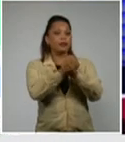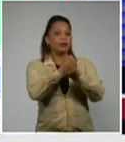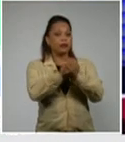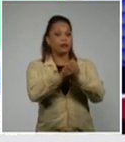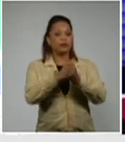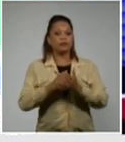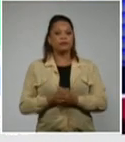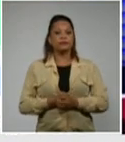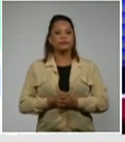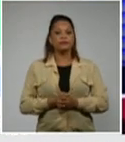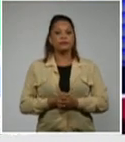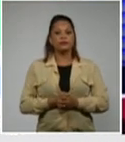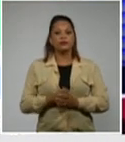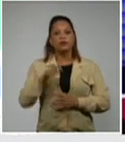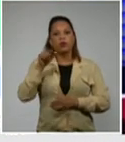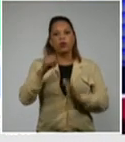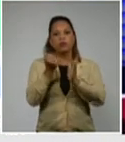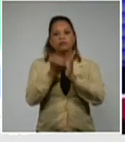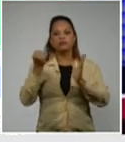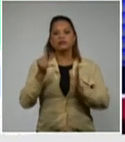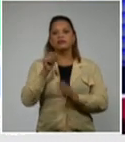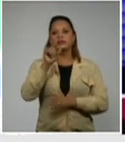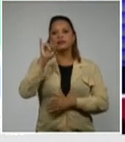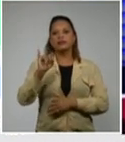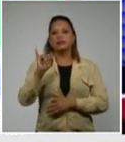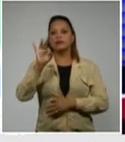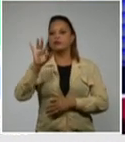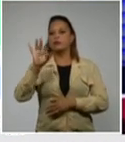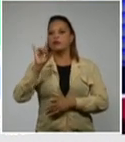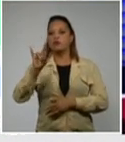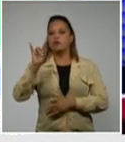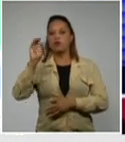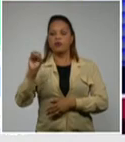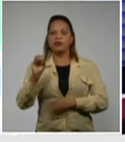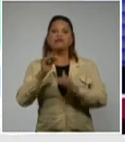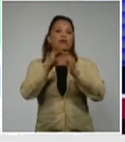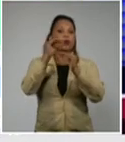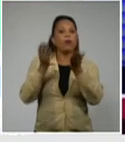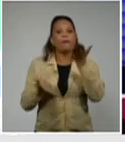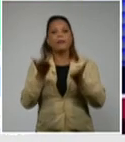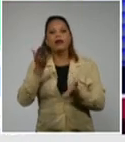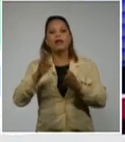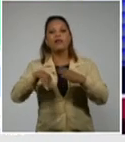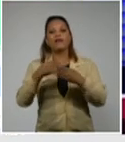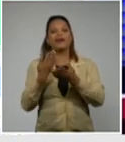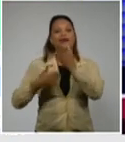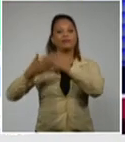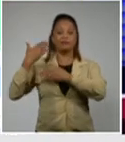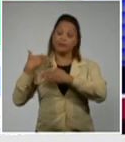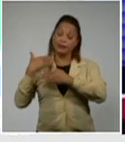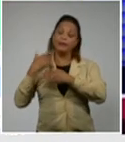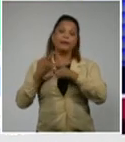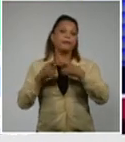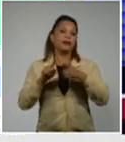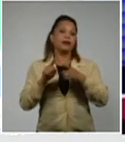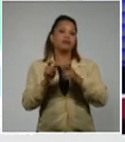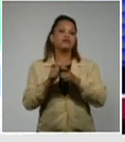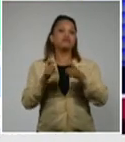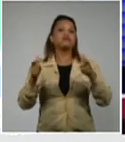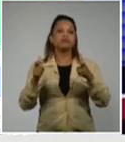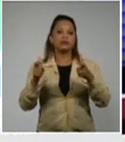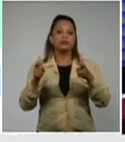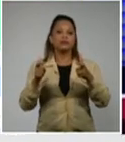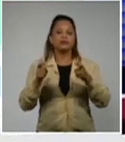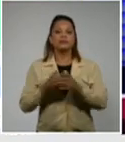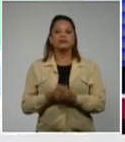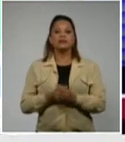Hoy activos 690, inferior a días anteriores, pero todavía elevados, recuperados el